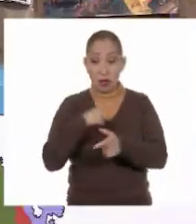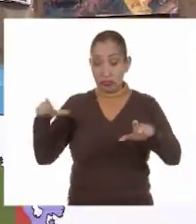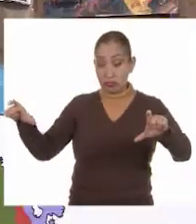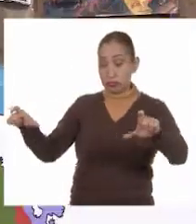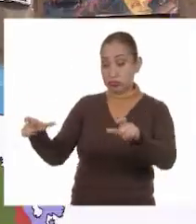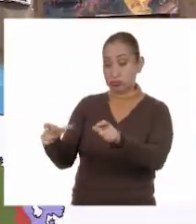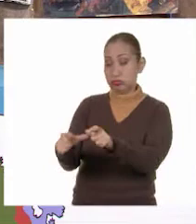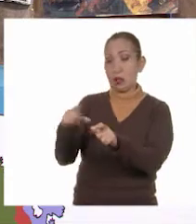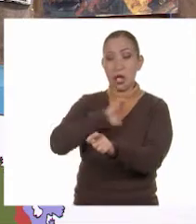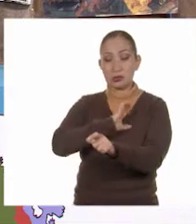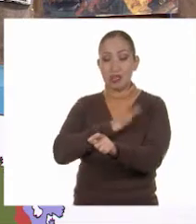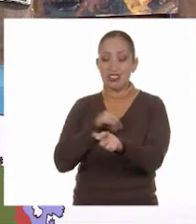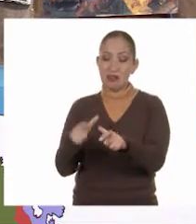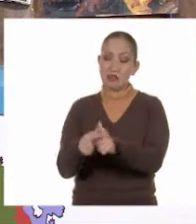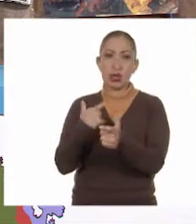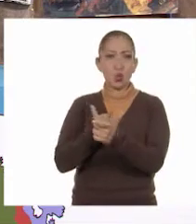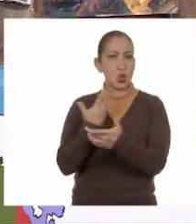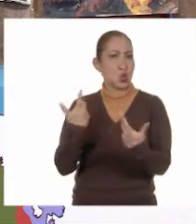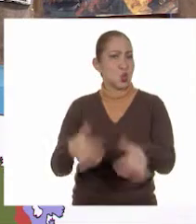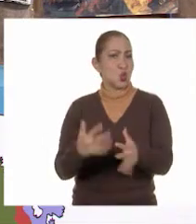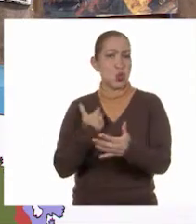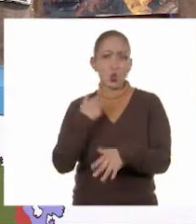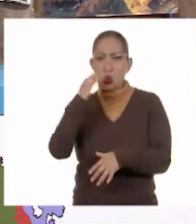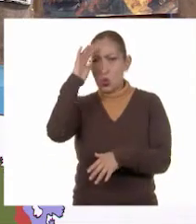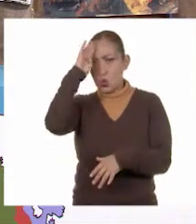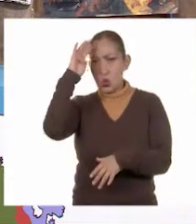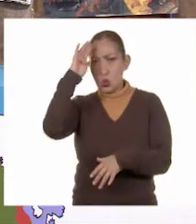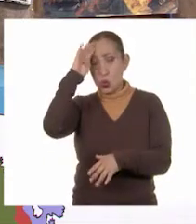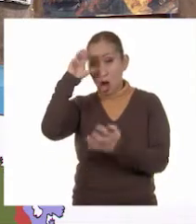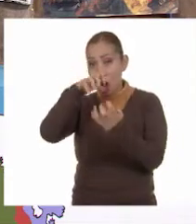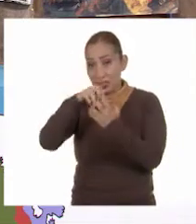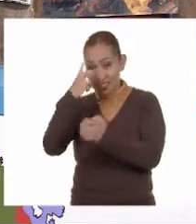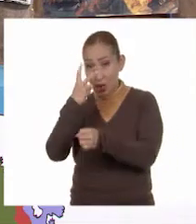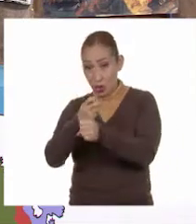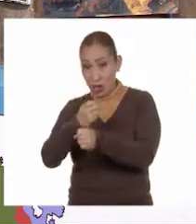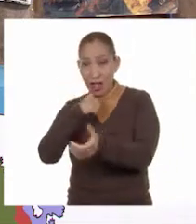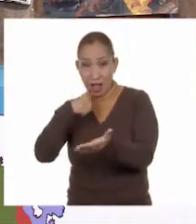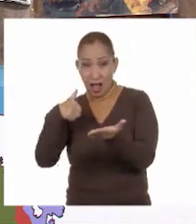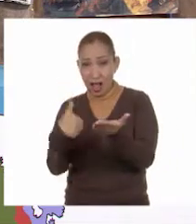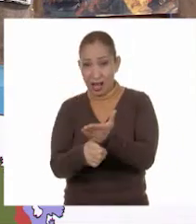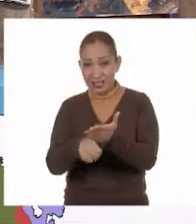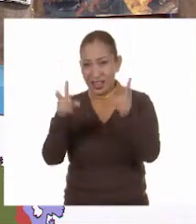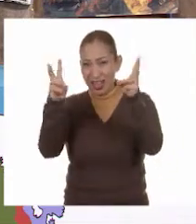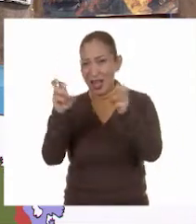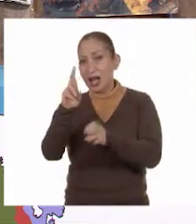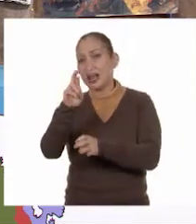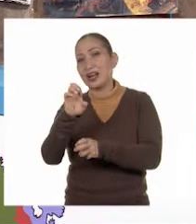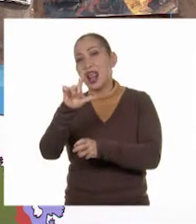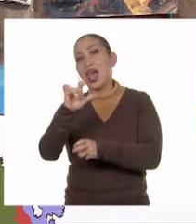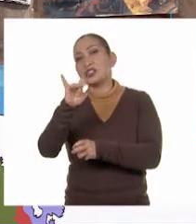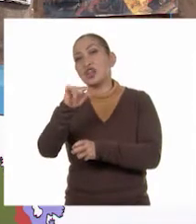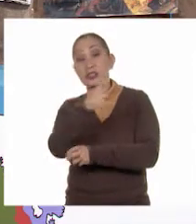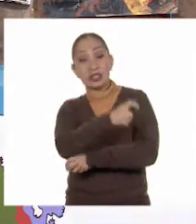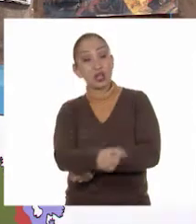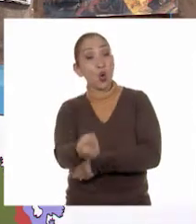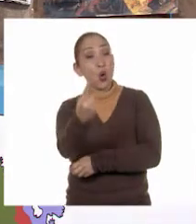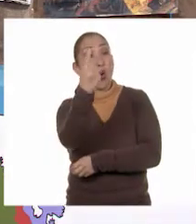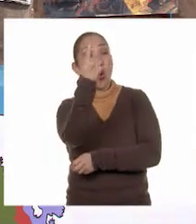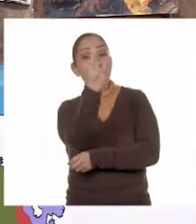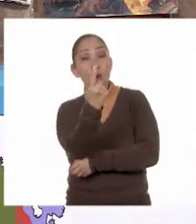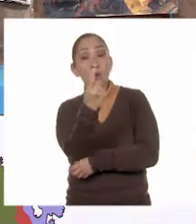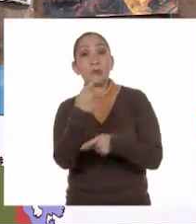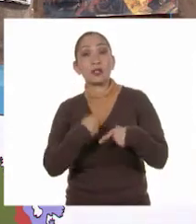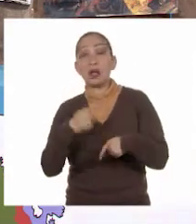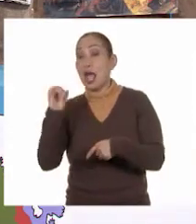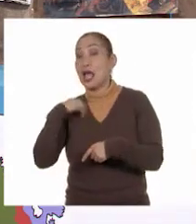y tlaxcaltecas fueron graves. Hernán Cortés habla en su segunda carta de relación que 101 españoles y 2,000